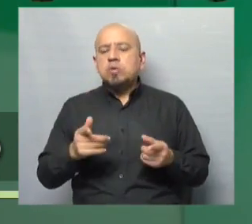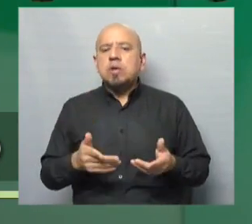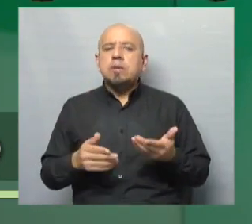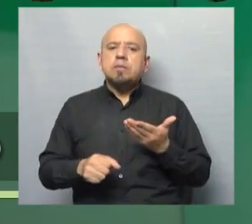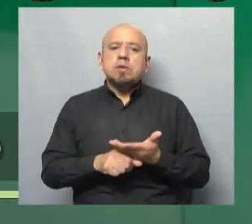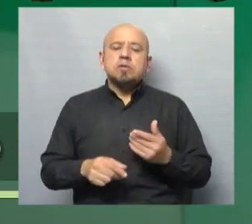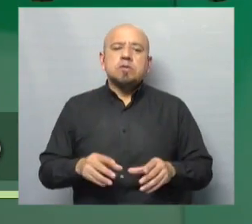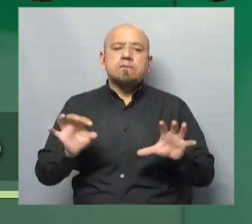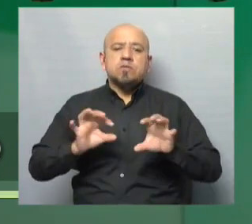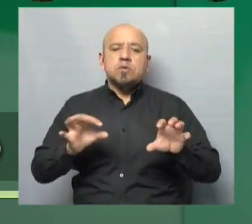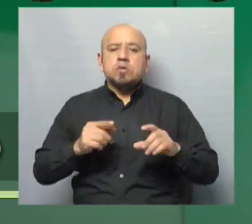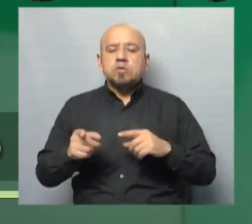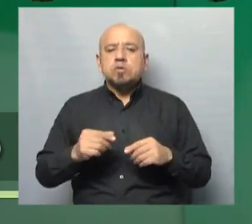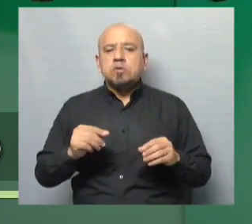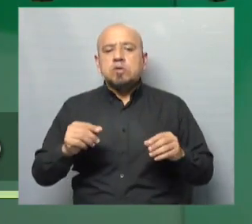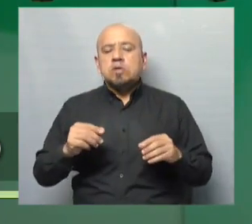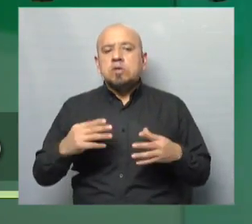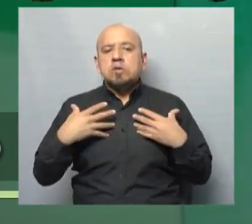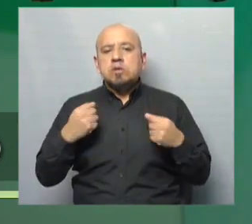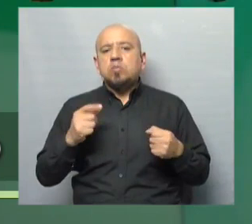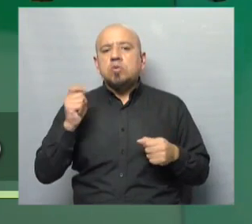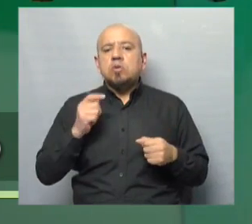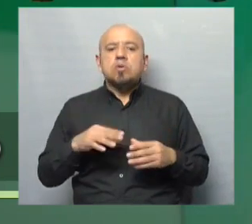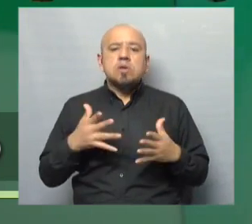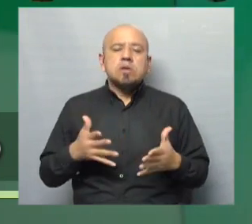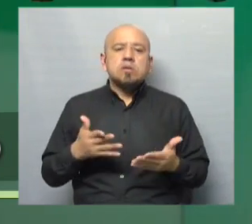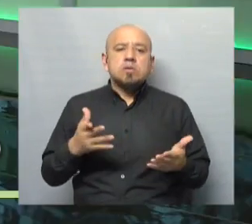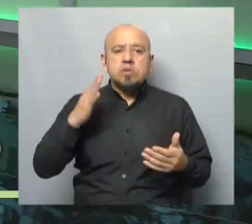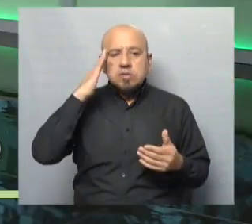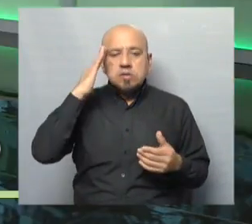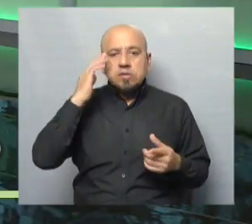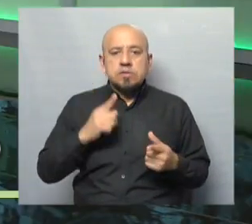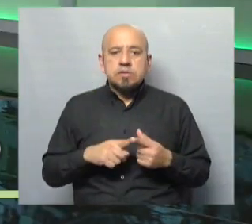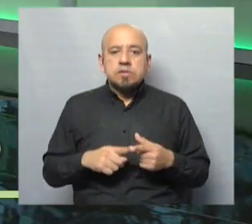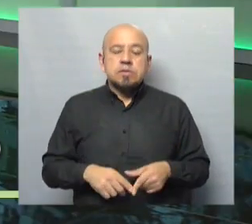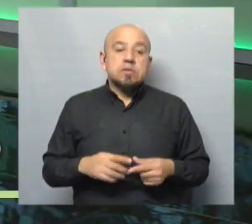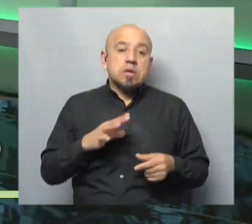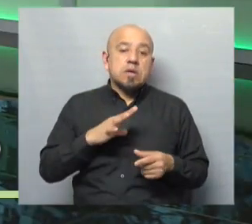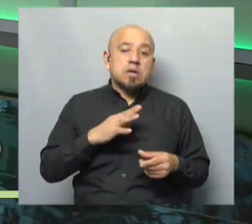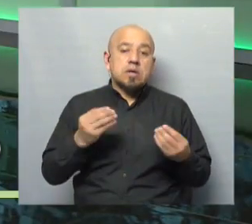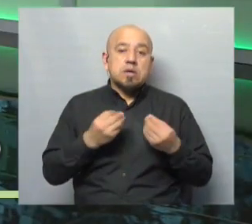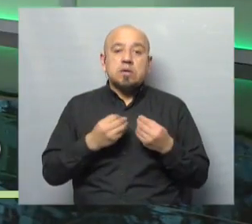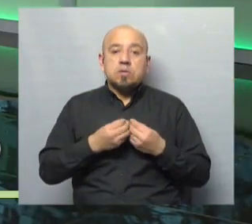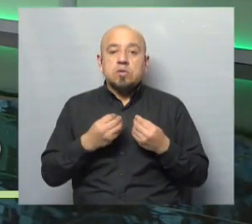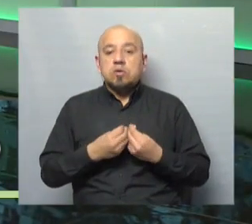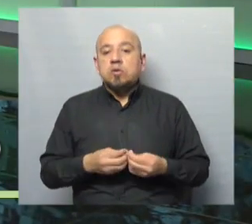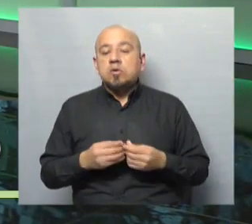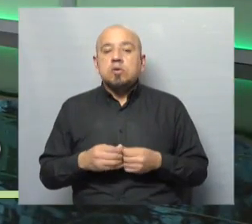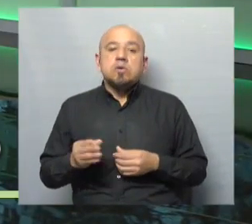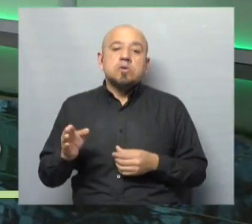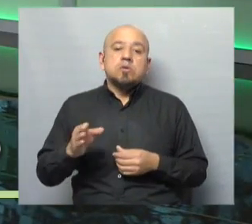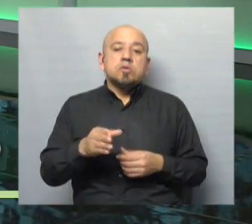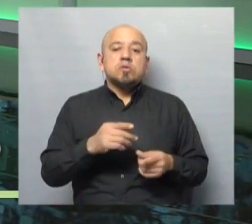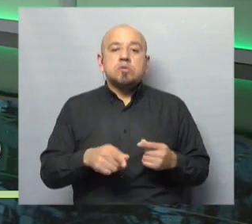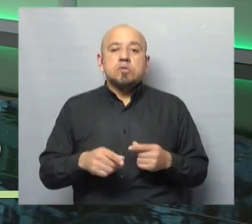de funcionarios y funcionarios de salud pública en estos días que es lo último que se sabe bueno hay varios centros que se han estado movilizando uno de los centros que